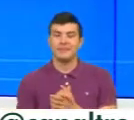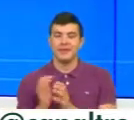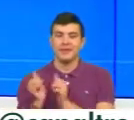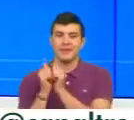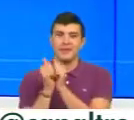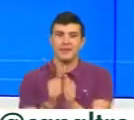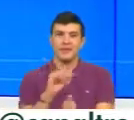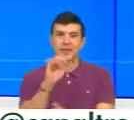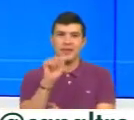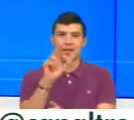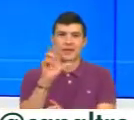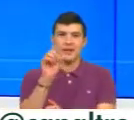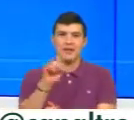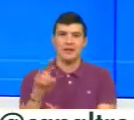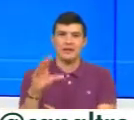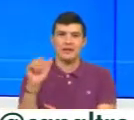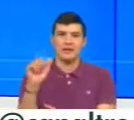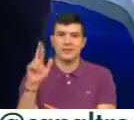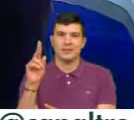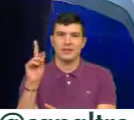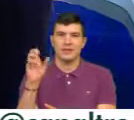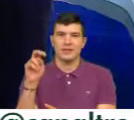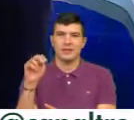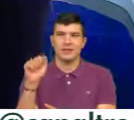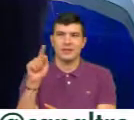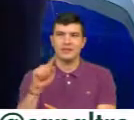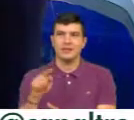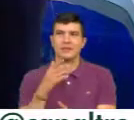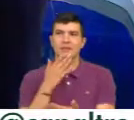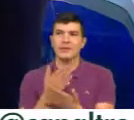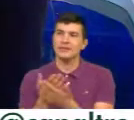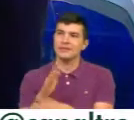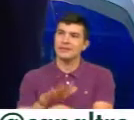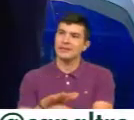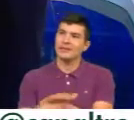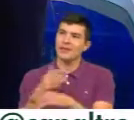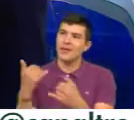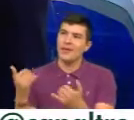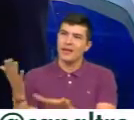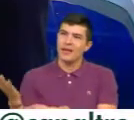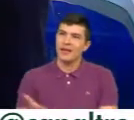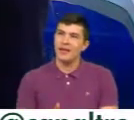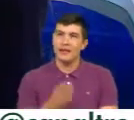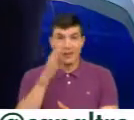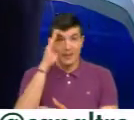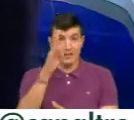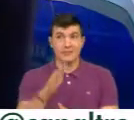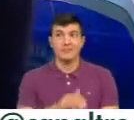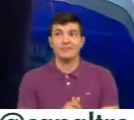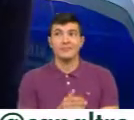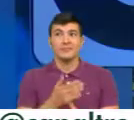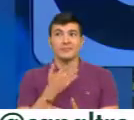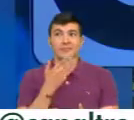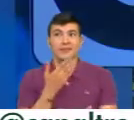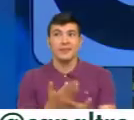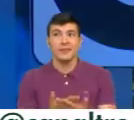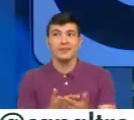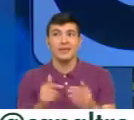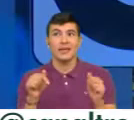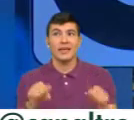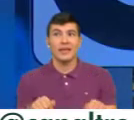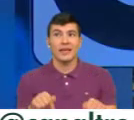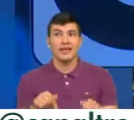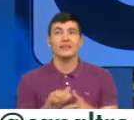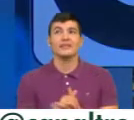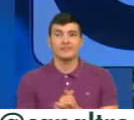compañero Carlos Cárdenas. Carlos, muy buenas tardes. ¿Y cuál es el tema de esta semana? Bienvenido. Hola, Joan, María Ángel, muy buenas tardes. Muchísimas gracias. Pues sí, el mesón